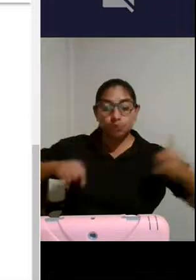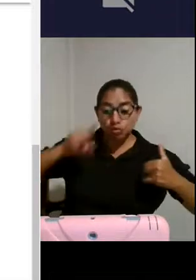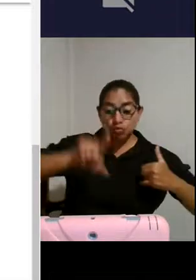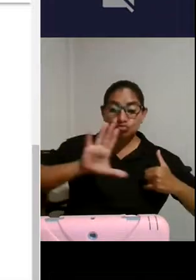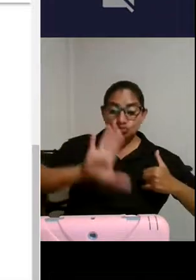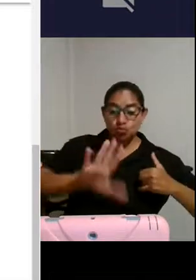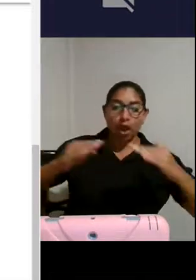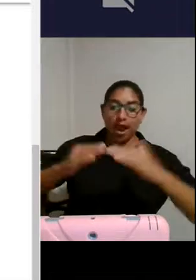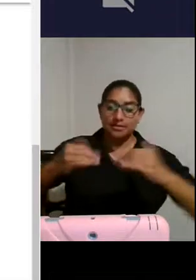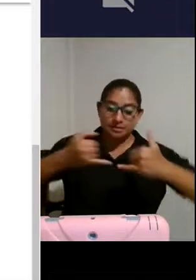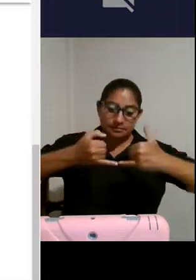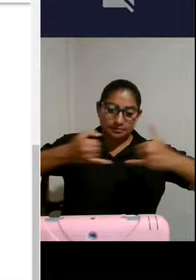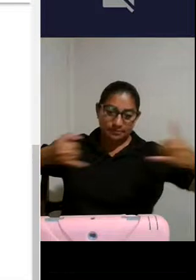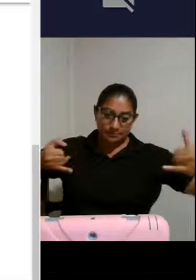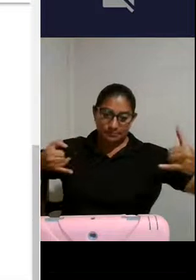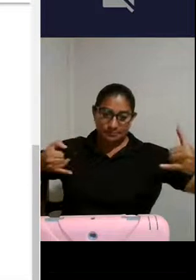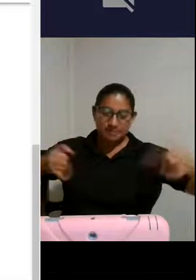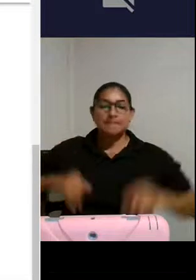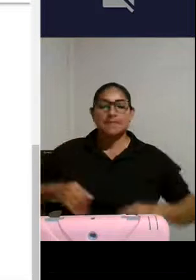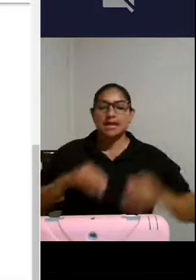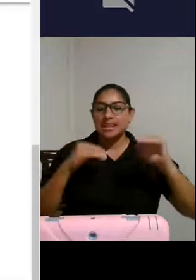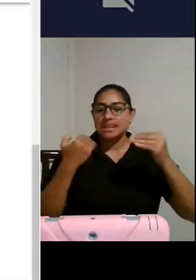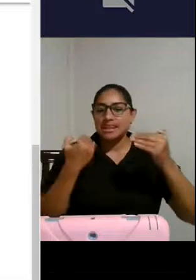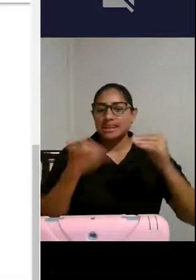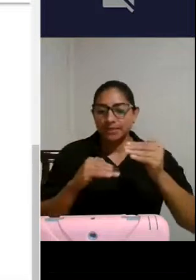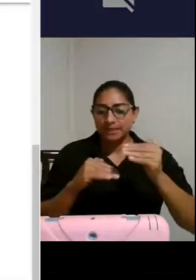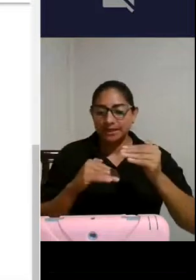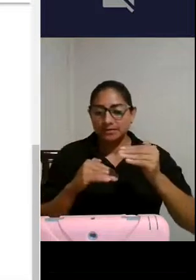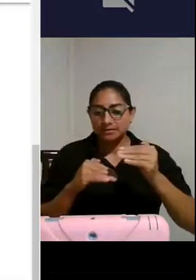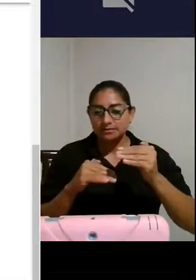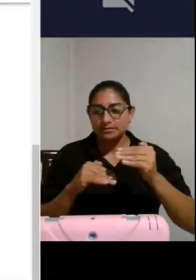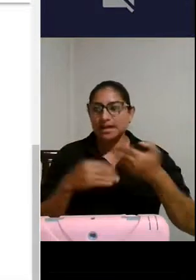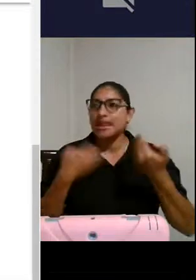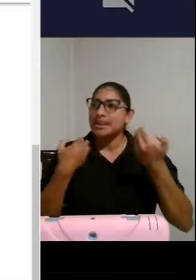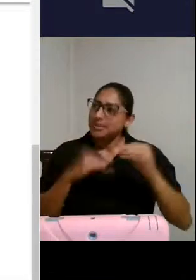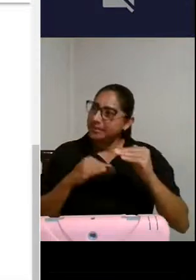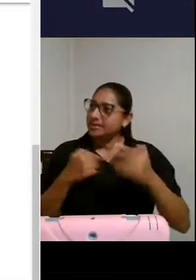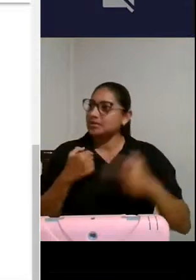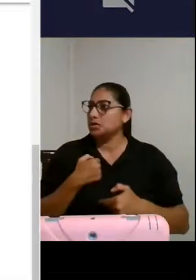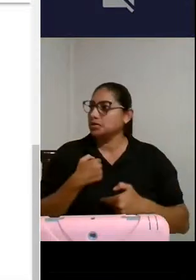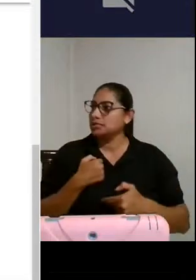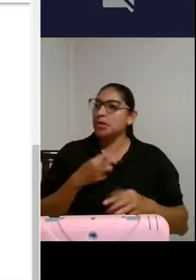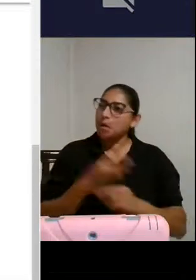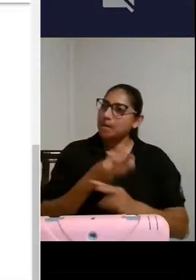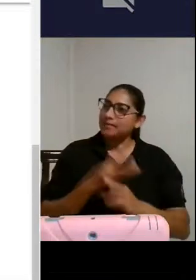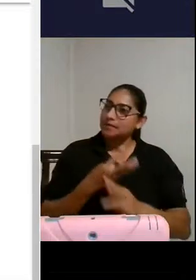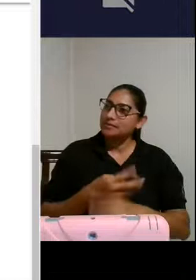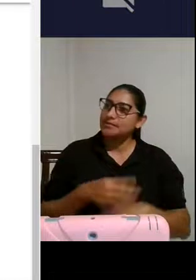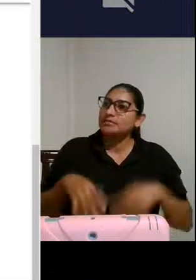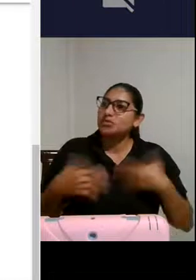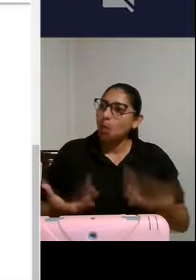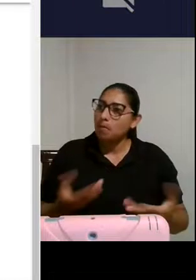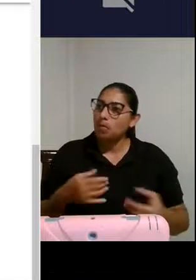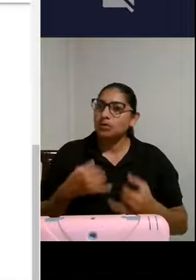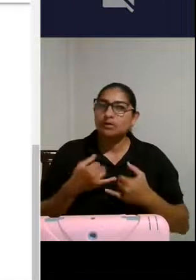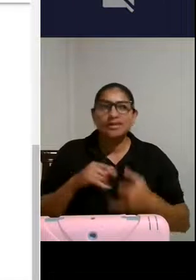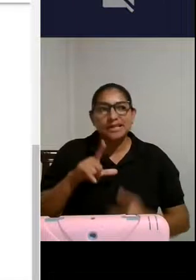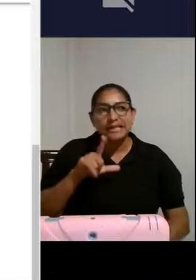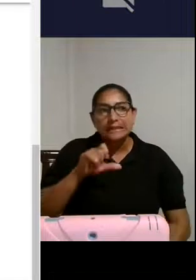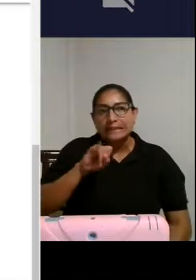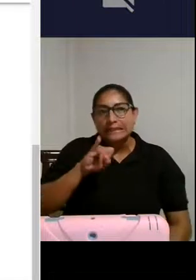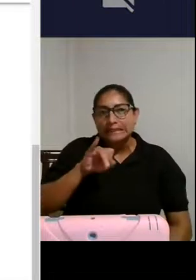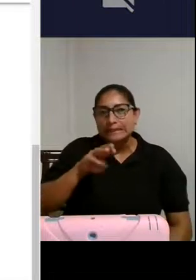sé si lo hago mediante una captura y lo mandan al foro o lo comparto aquí de una vez o usted me dice qué procedimiento realizar.